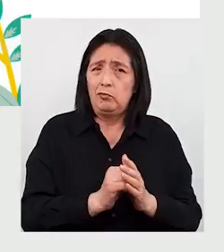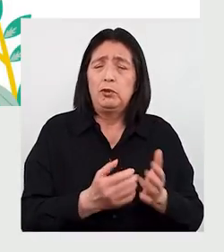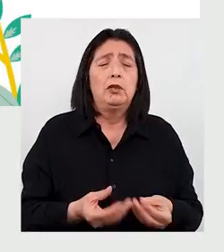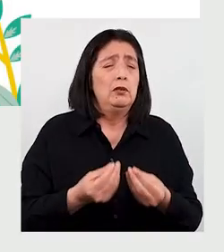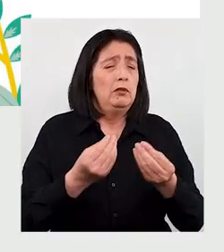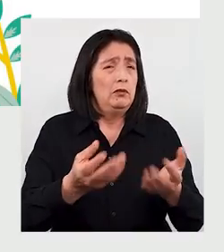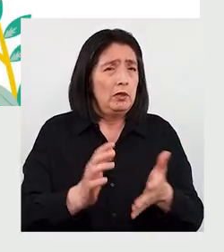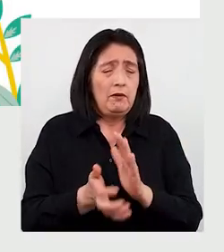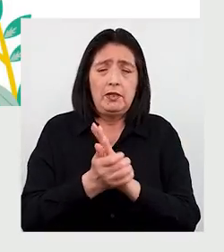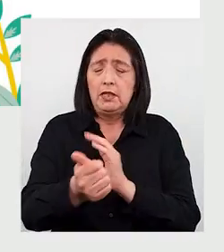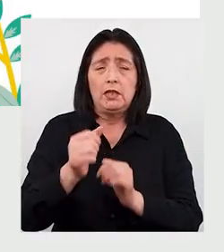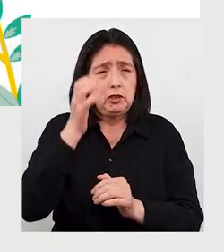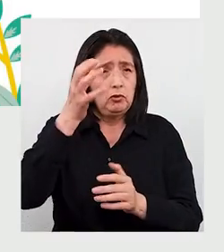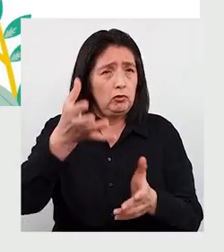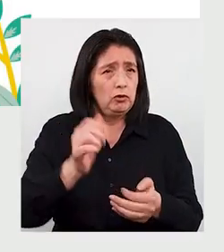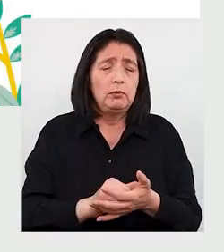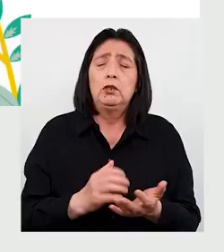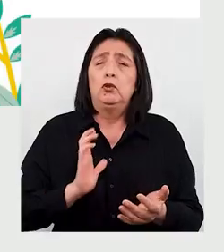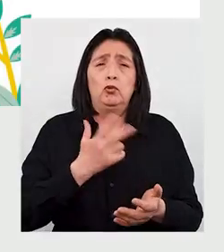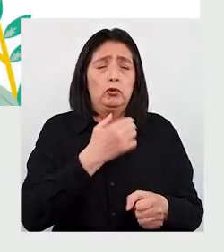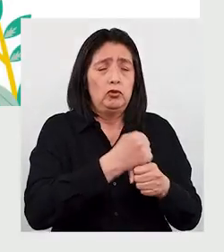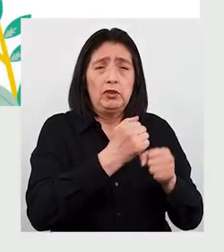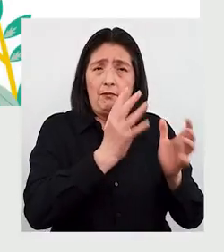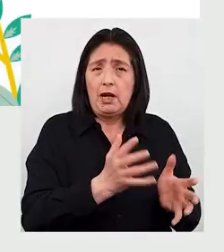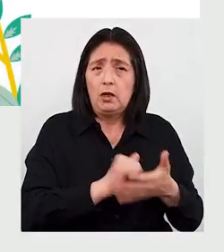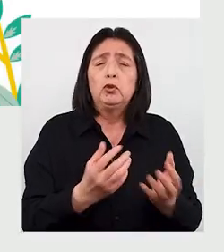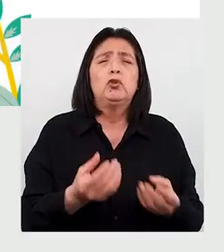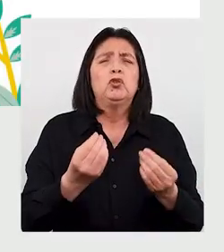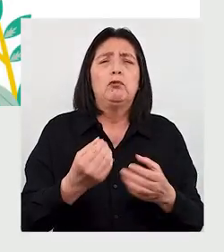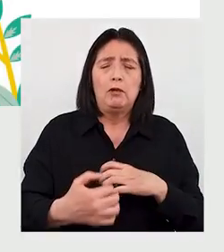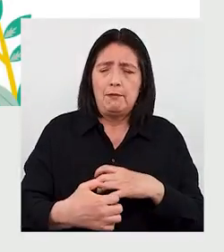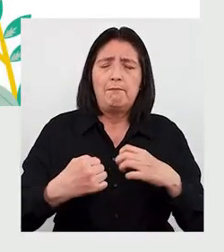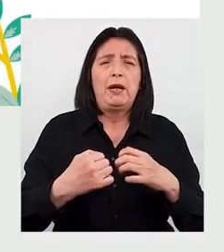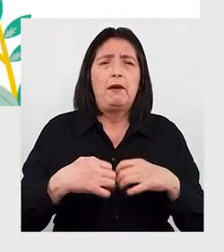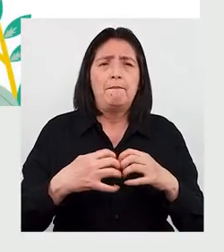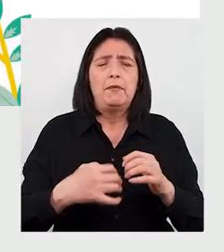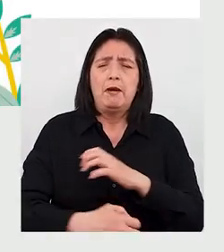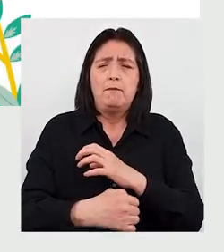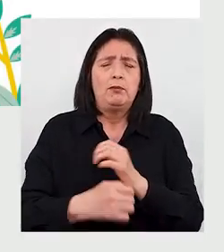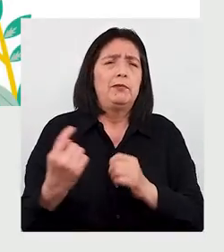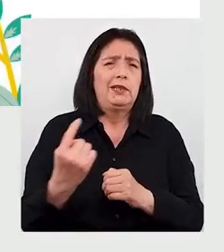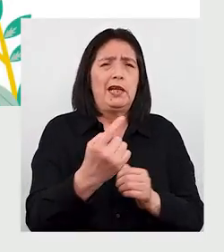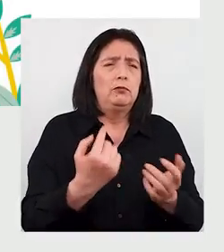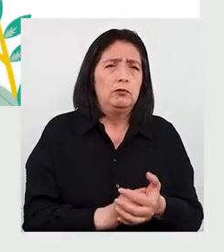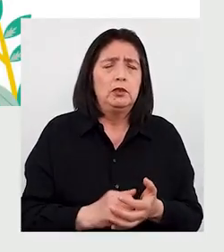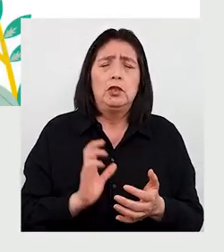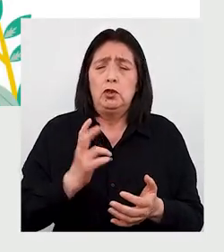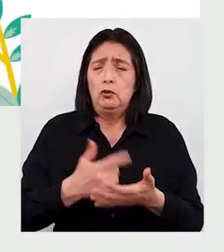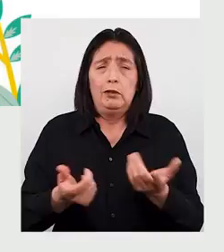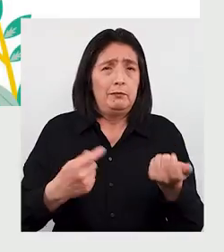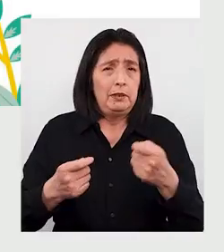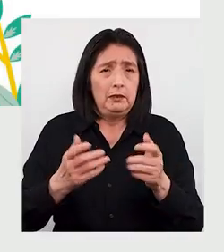con dotación de habilidades y conocimientos, con nuestros trabajadores mediante el empoderamiento de cada uno de ellos y con